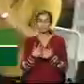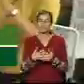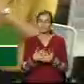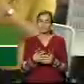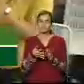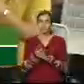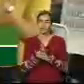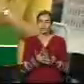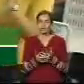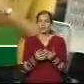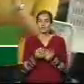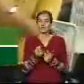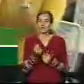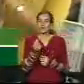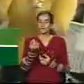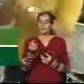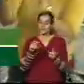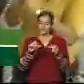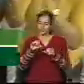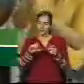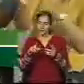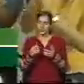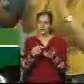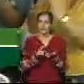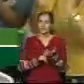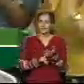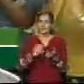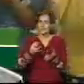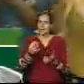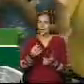una planta de semillas certificadas de arroz.